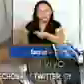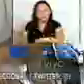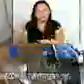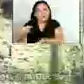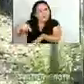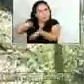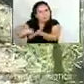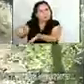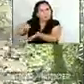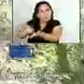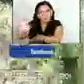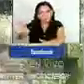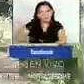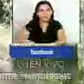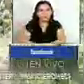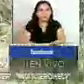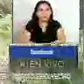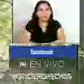parafirma.